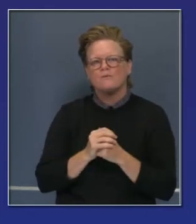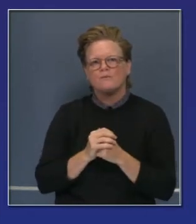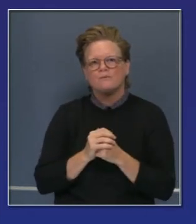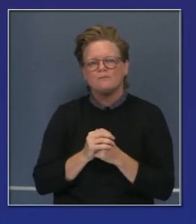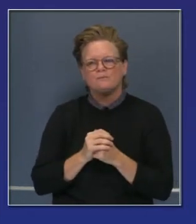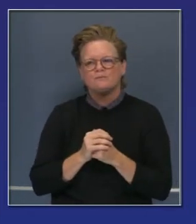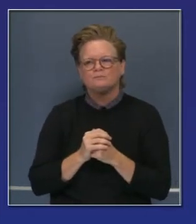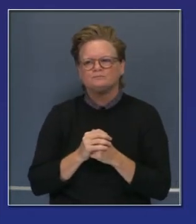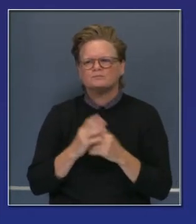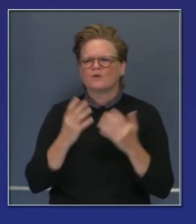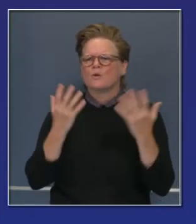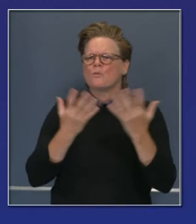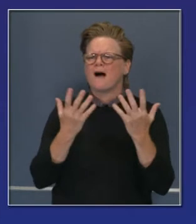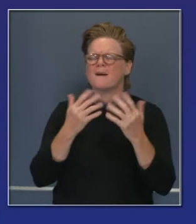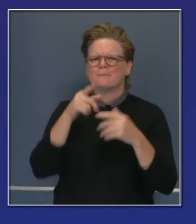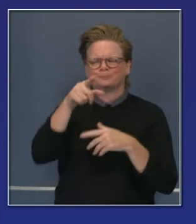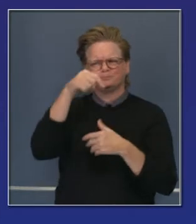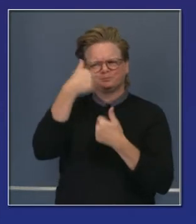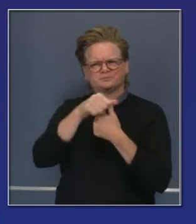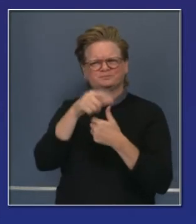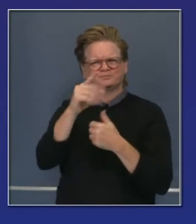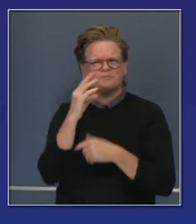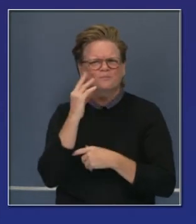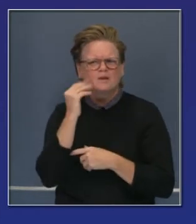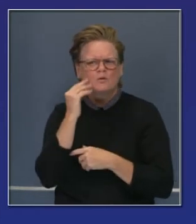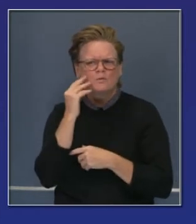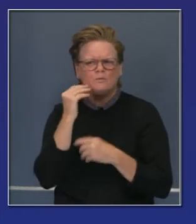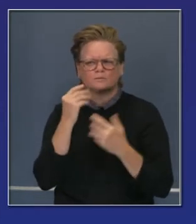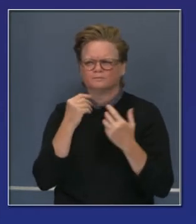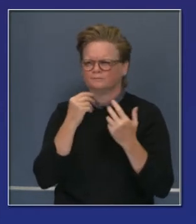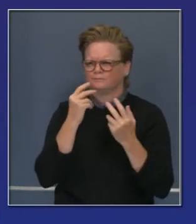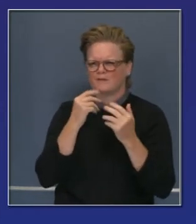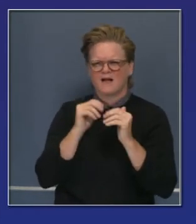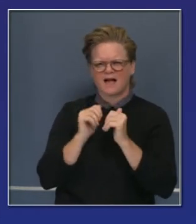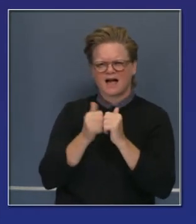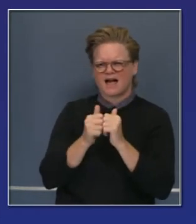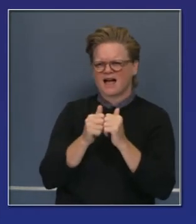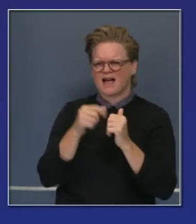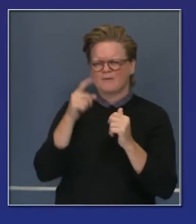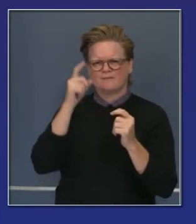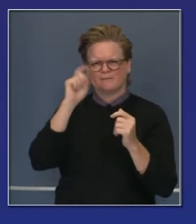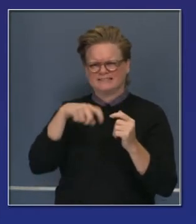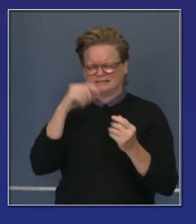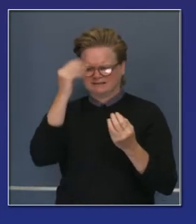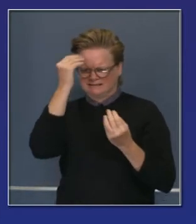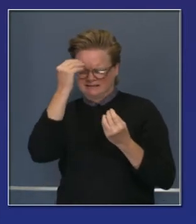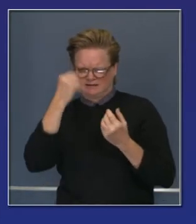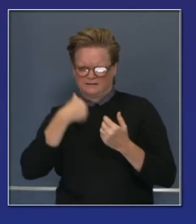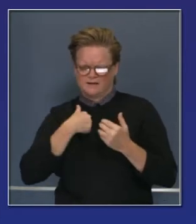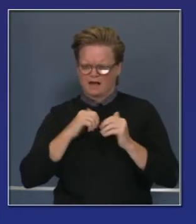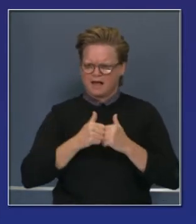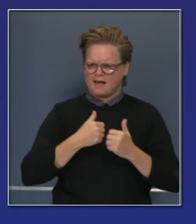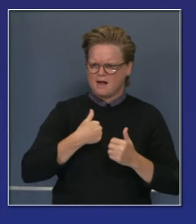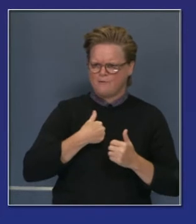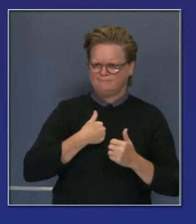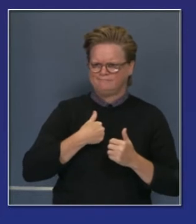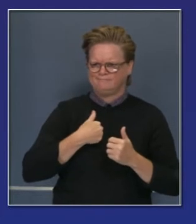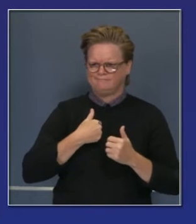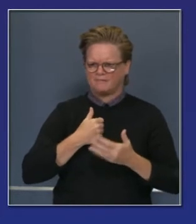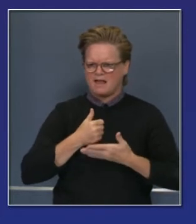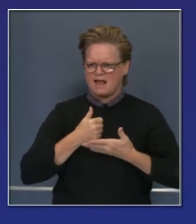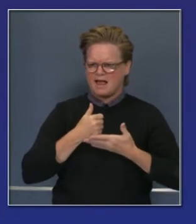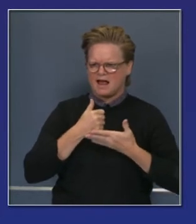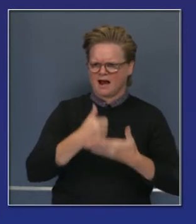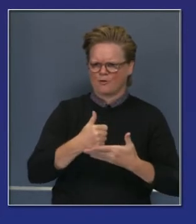menudo me preguntan, ¿qué experiencia tuvo usted en el pasado? ¿Qué está incorporando ahora? ¿Qué nuevas consideraciones tiene en